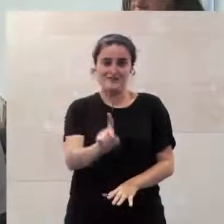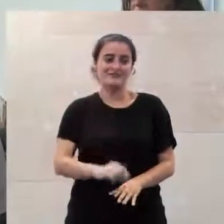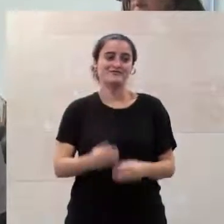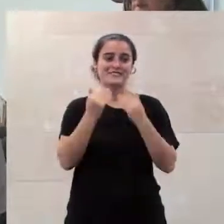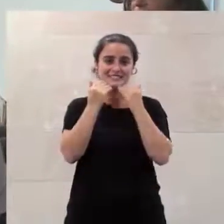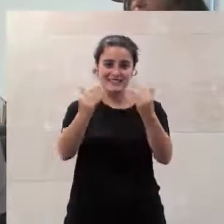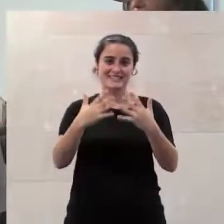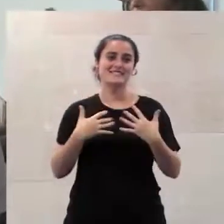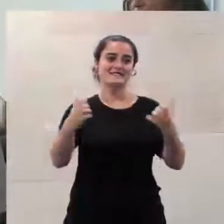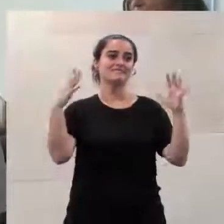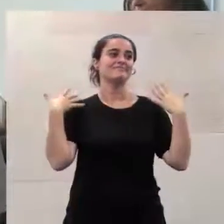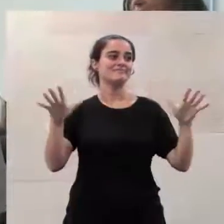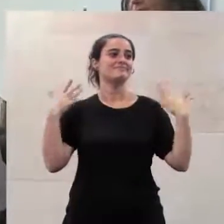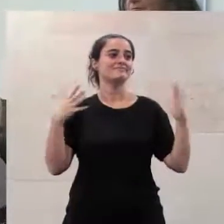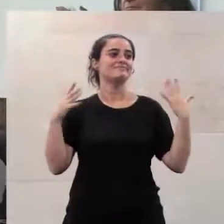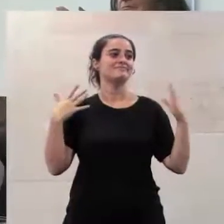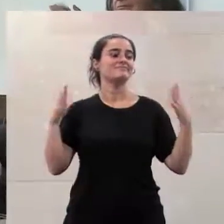recasco.